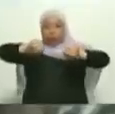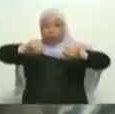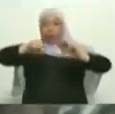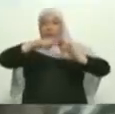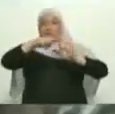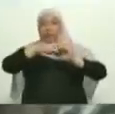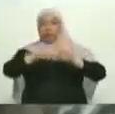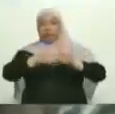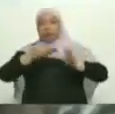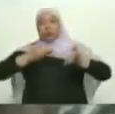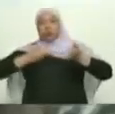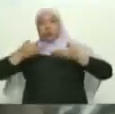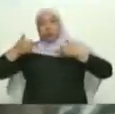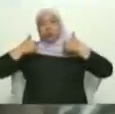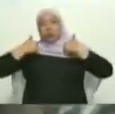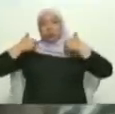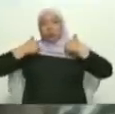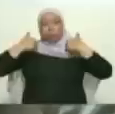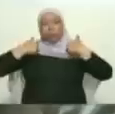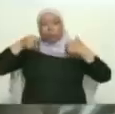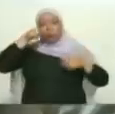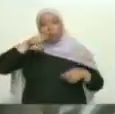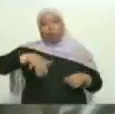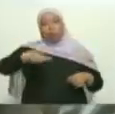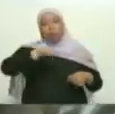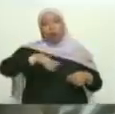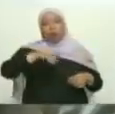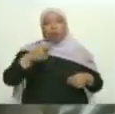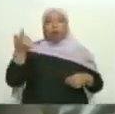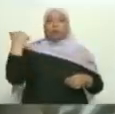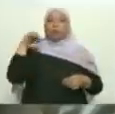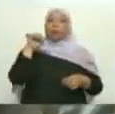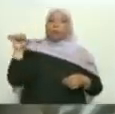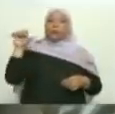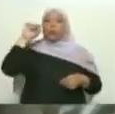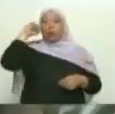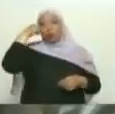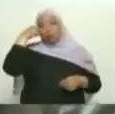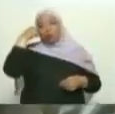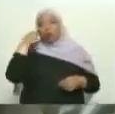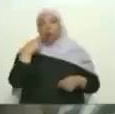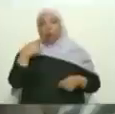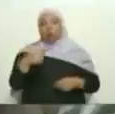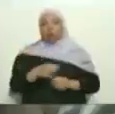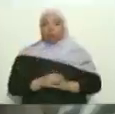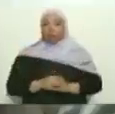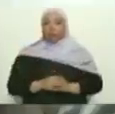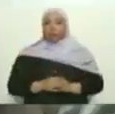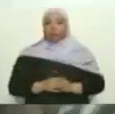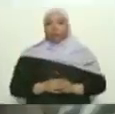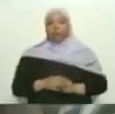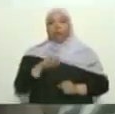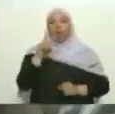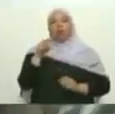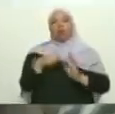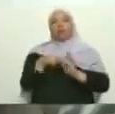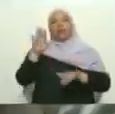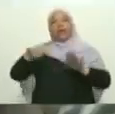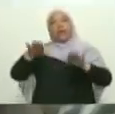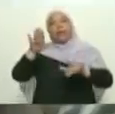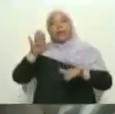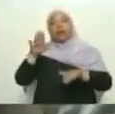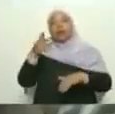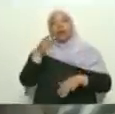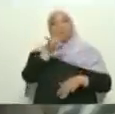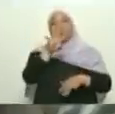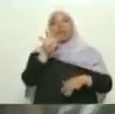Como mencionamos la semana pasada, quiero solamente resumir y recordarlo rápidamente. En el 2015 Venezuela perdió un promedio de